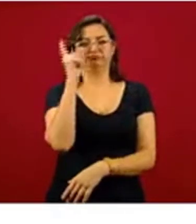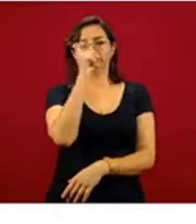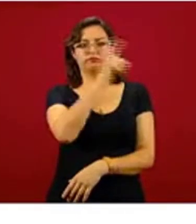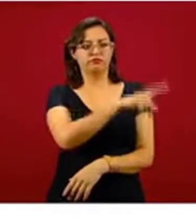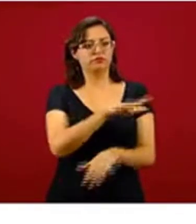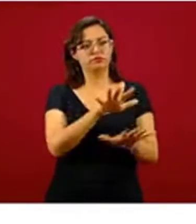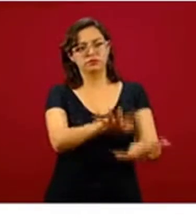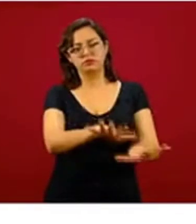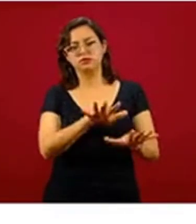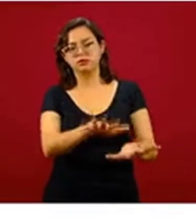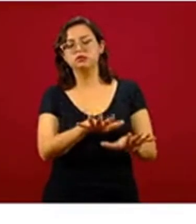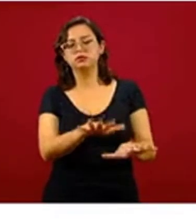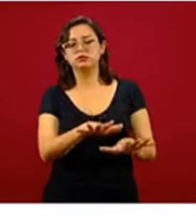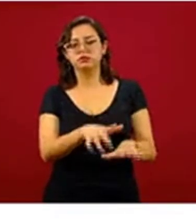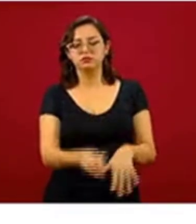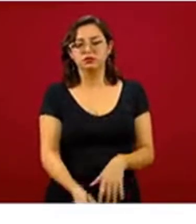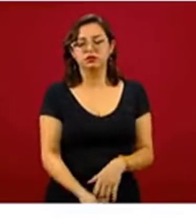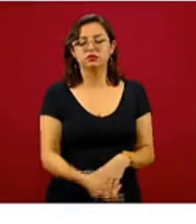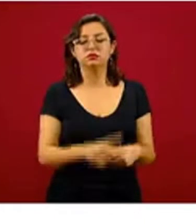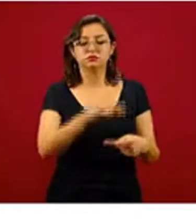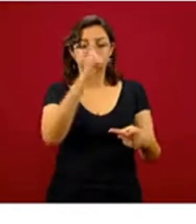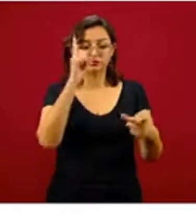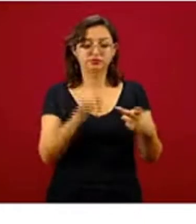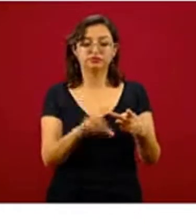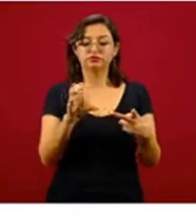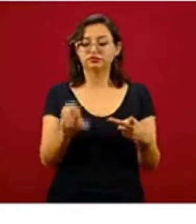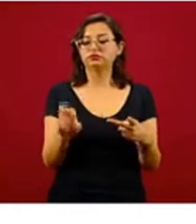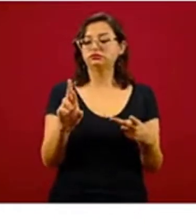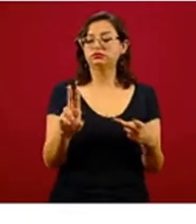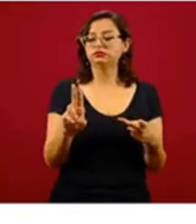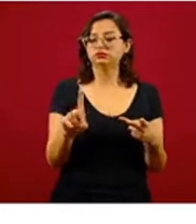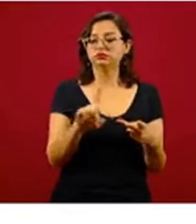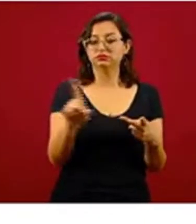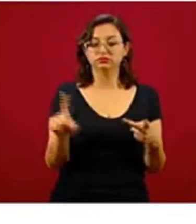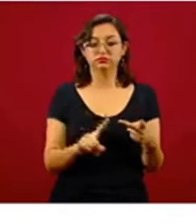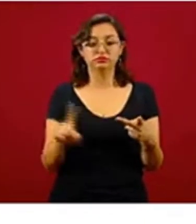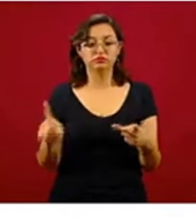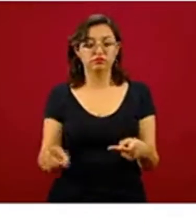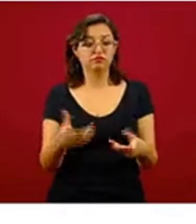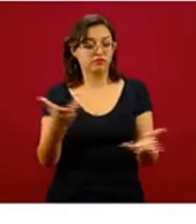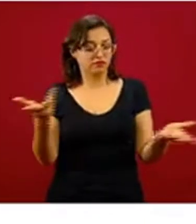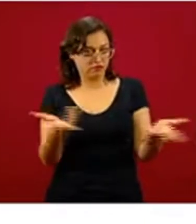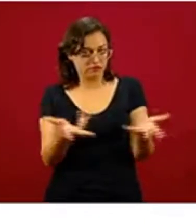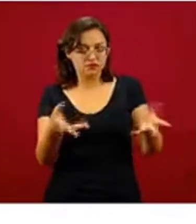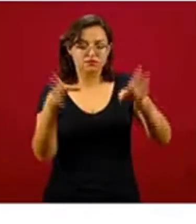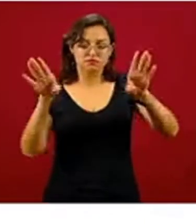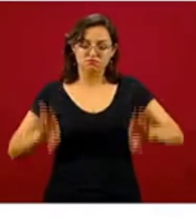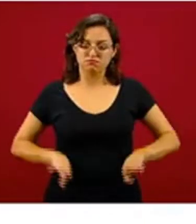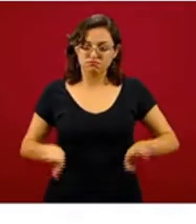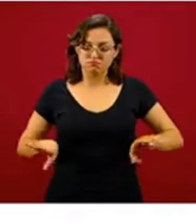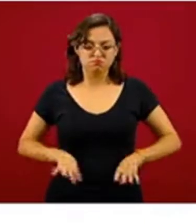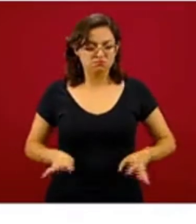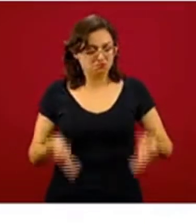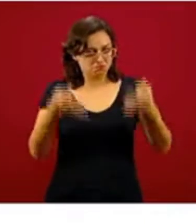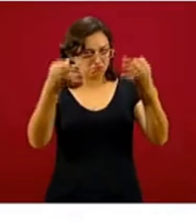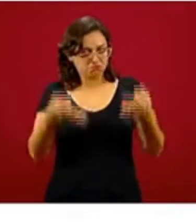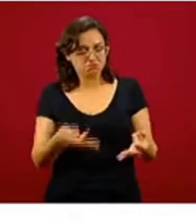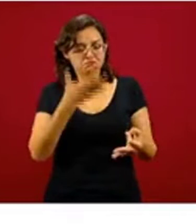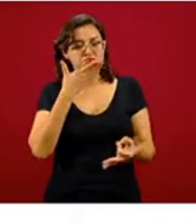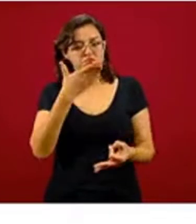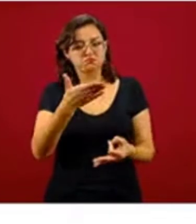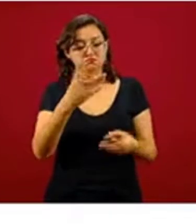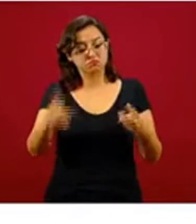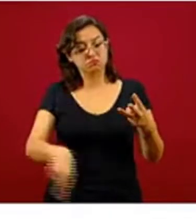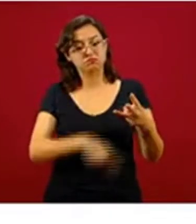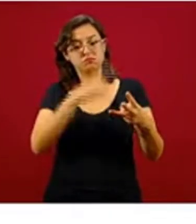ejemplar. El siguiente grado es el de cruz, por méritos eminentes, por conducta destacadamente ejemplar. Y tiene otro